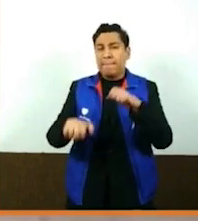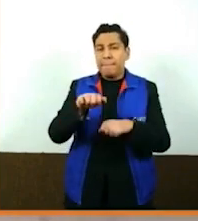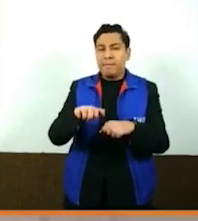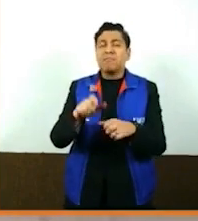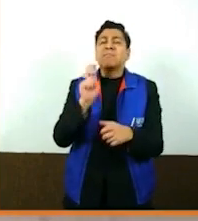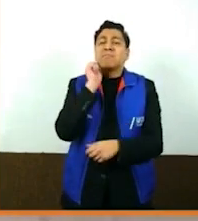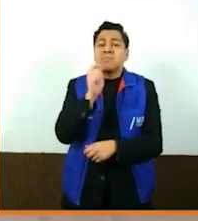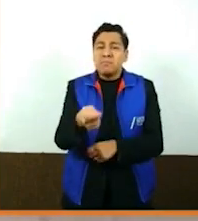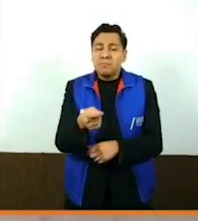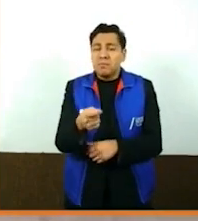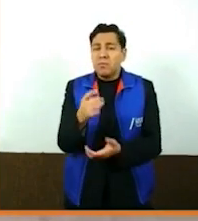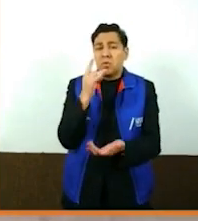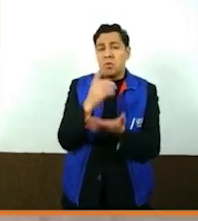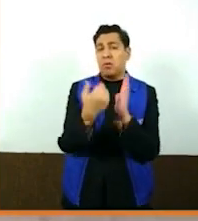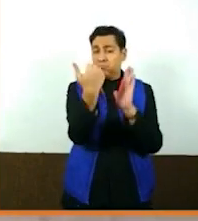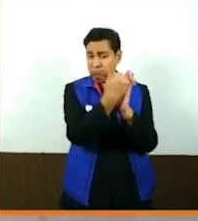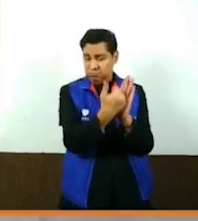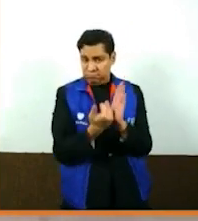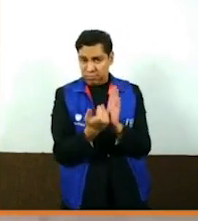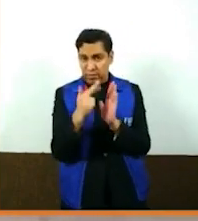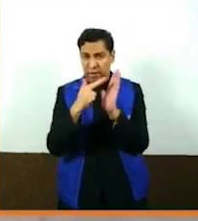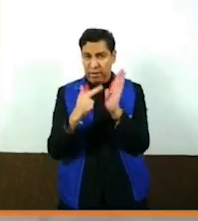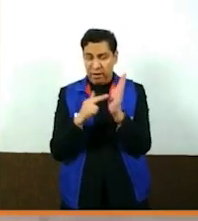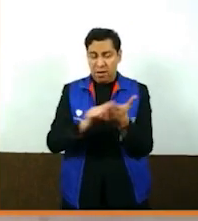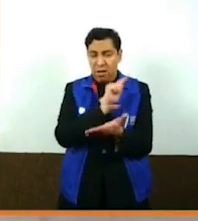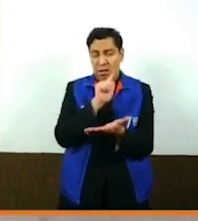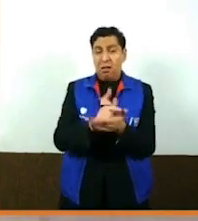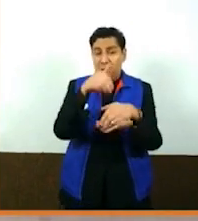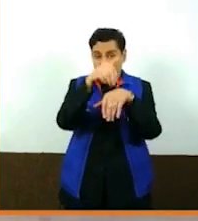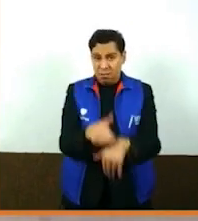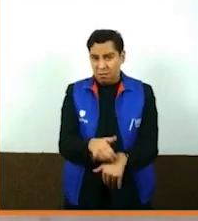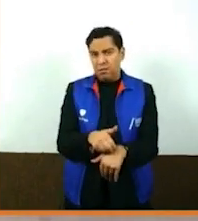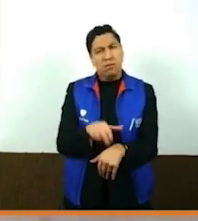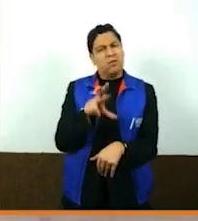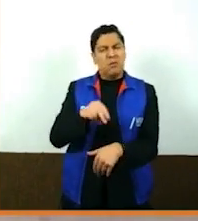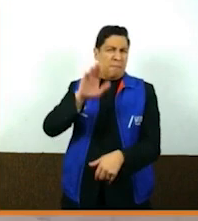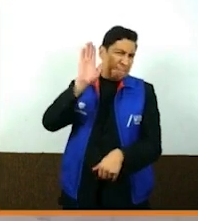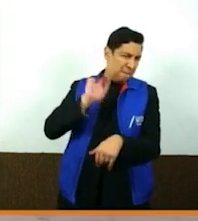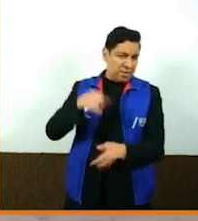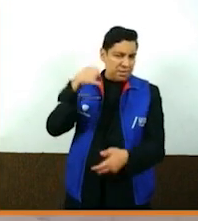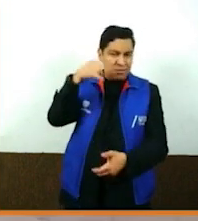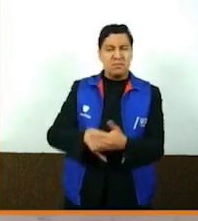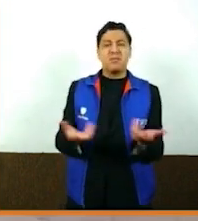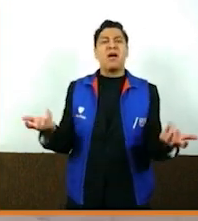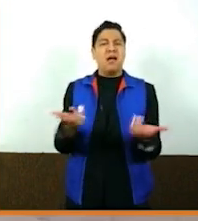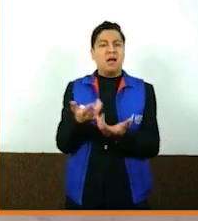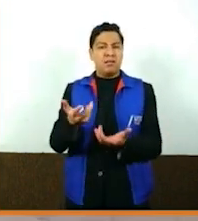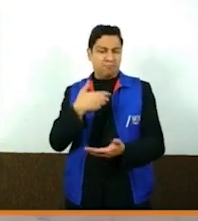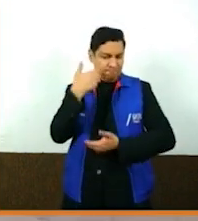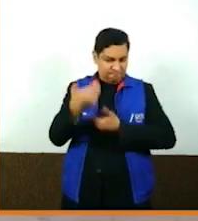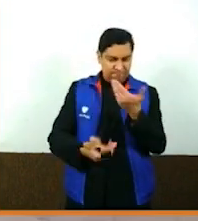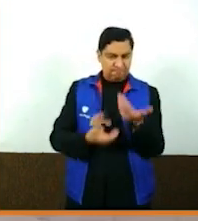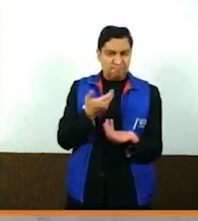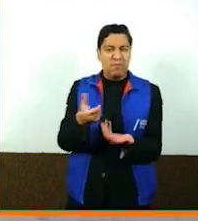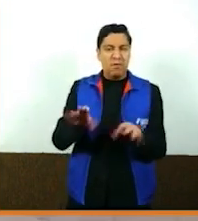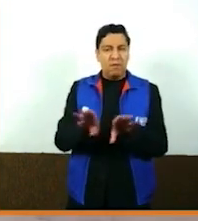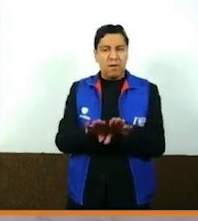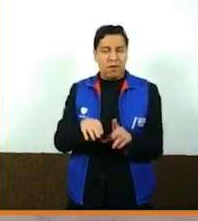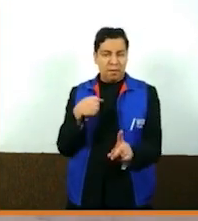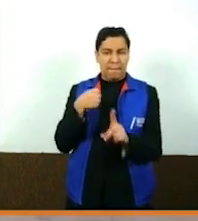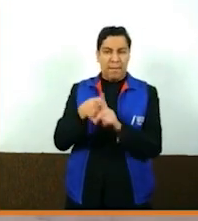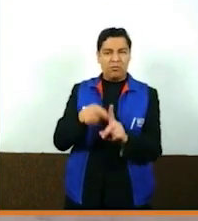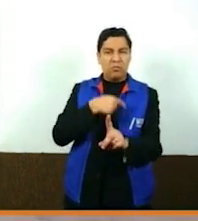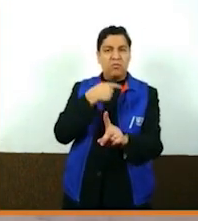trata solo de cumplir con las regulaciones y normas, sino de ir mucho más allá y tomar acciones proactivas para generar un